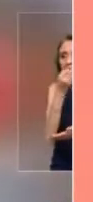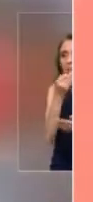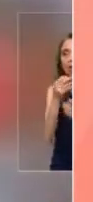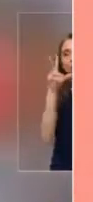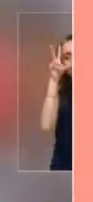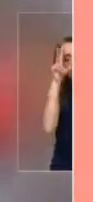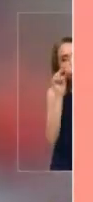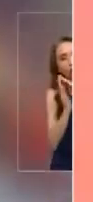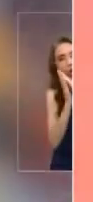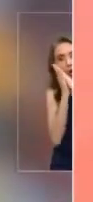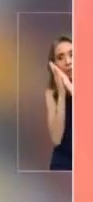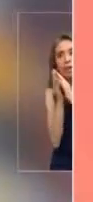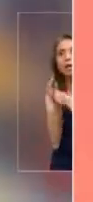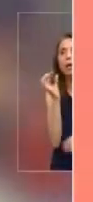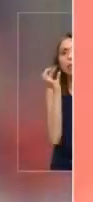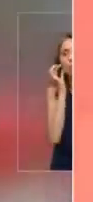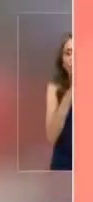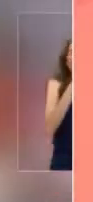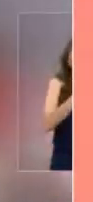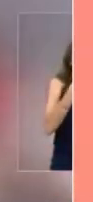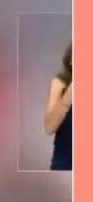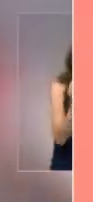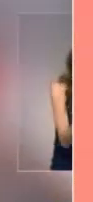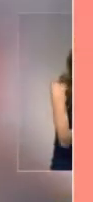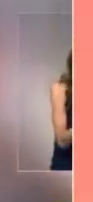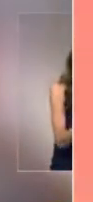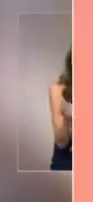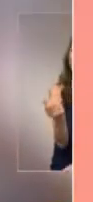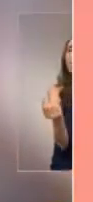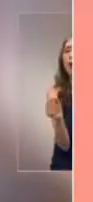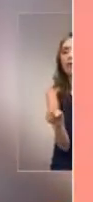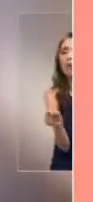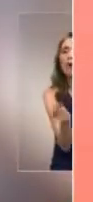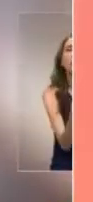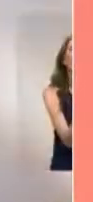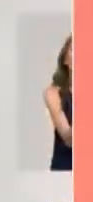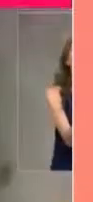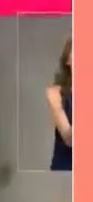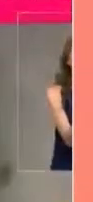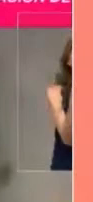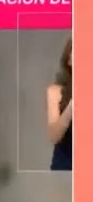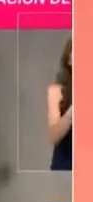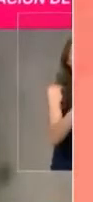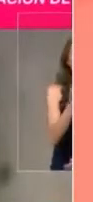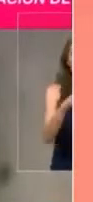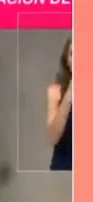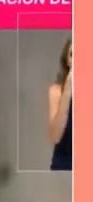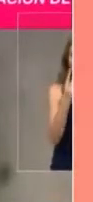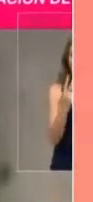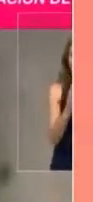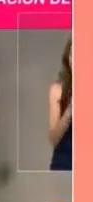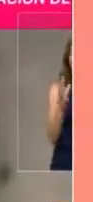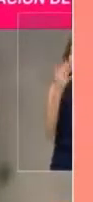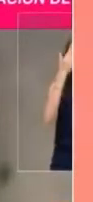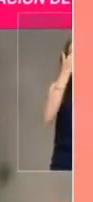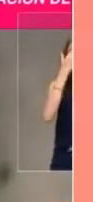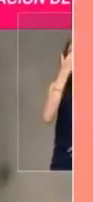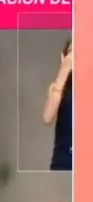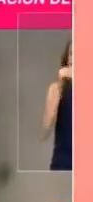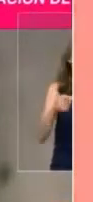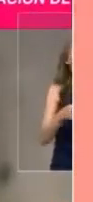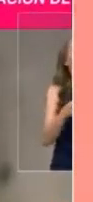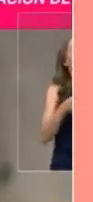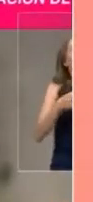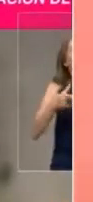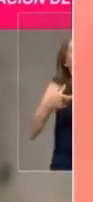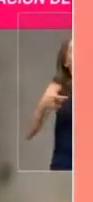la persona que está vendiendo estos medicamentos en la feria y comete un delito que va con pena desde los 541 días de cárcel a los